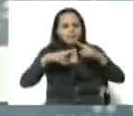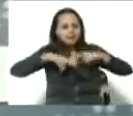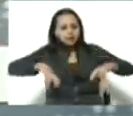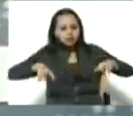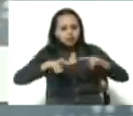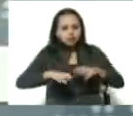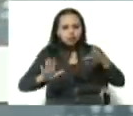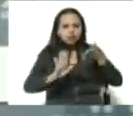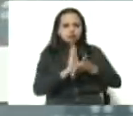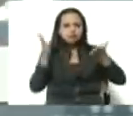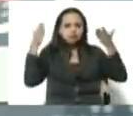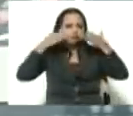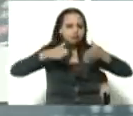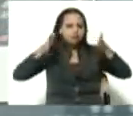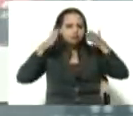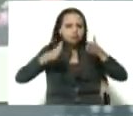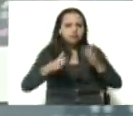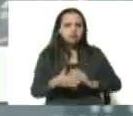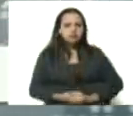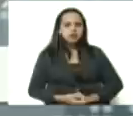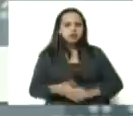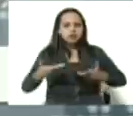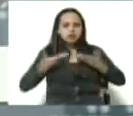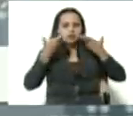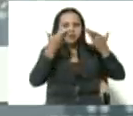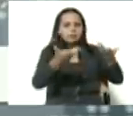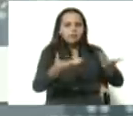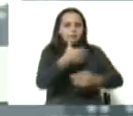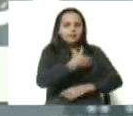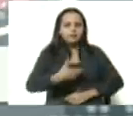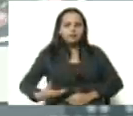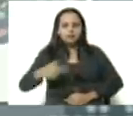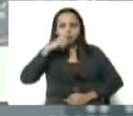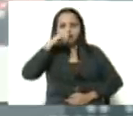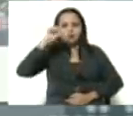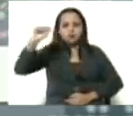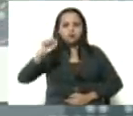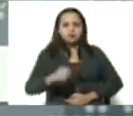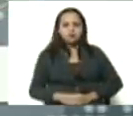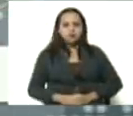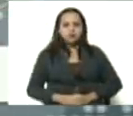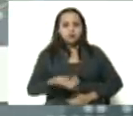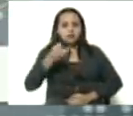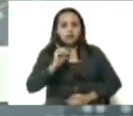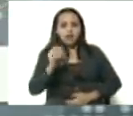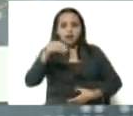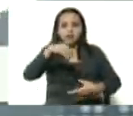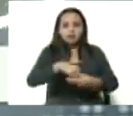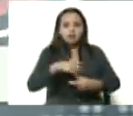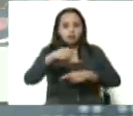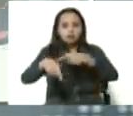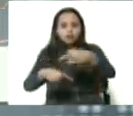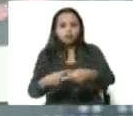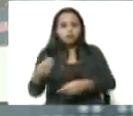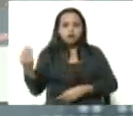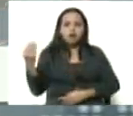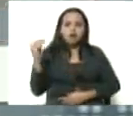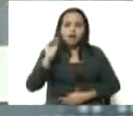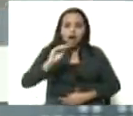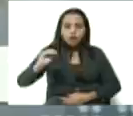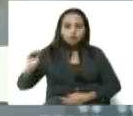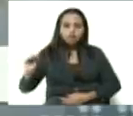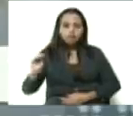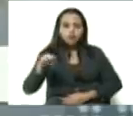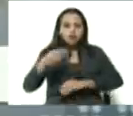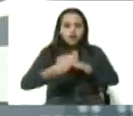las recomendaciones que elevaremos al presidente Nicolás Maduro y que formarán parte de los próximos anuncios que se